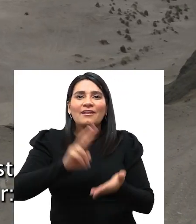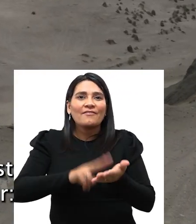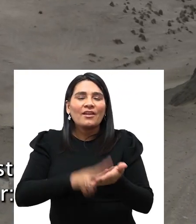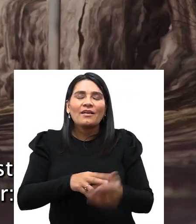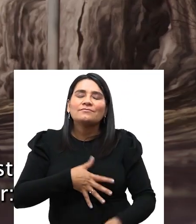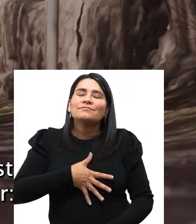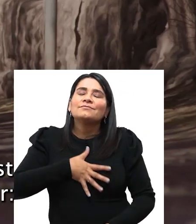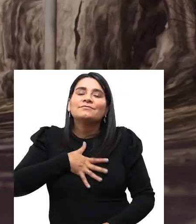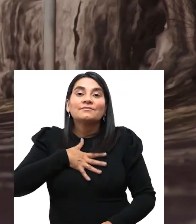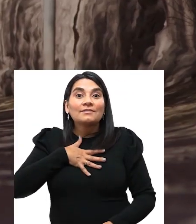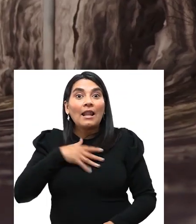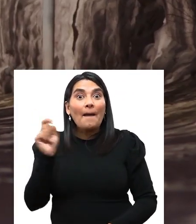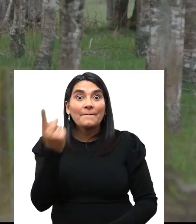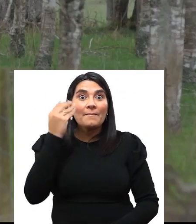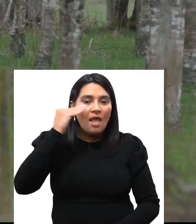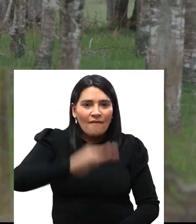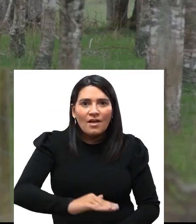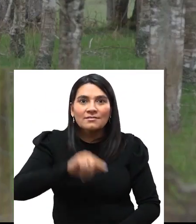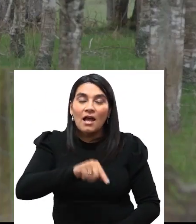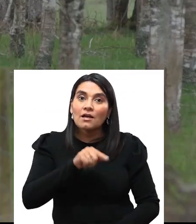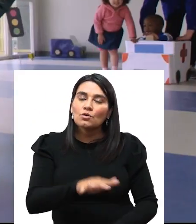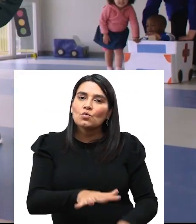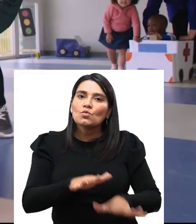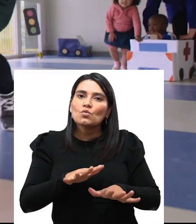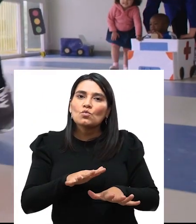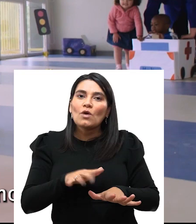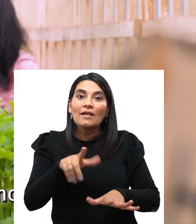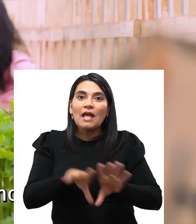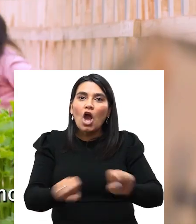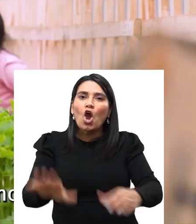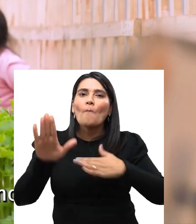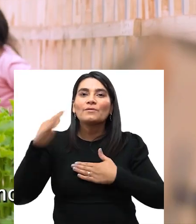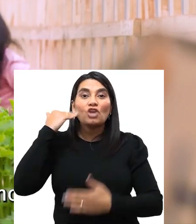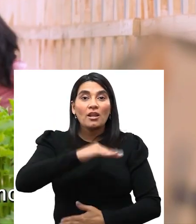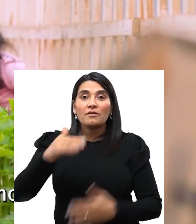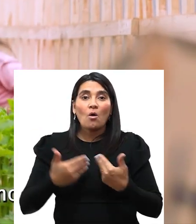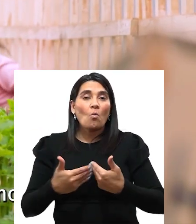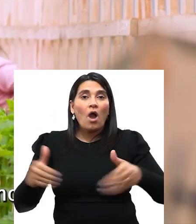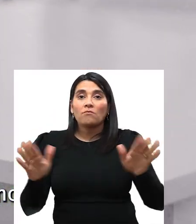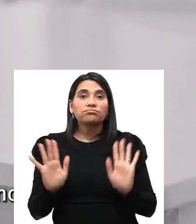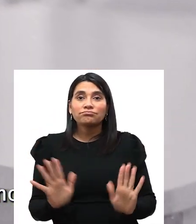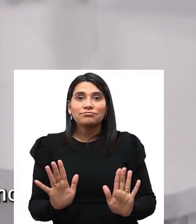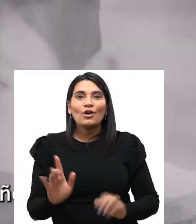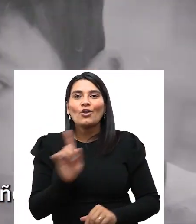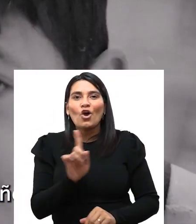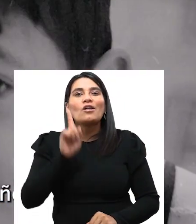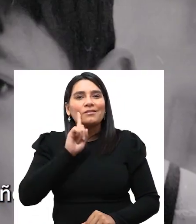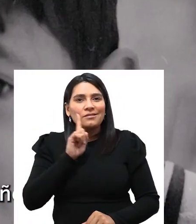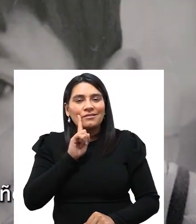para la Junji es su sentir. La primera infancia es la protagonista. El compromiso con la niñez no es cuestión de un